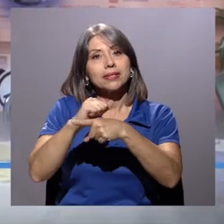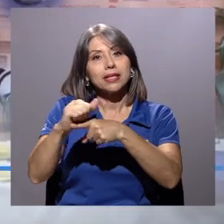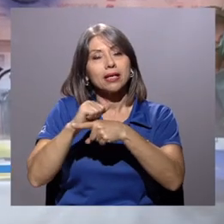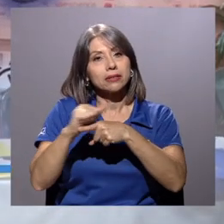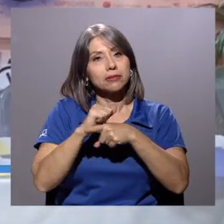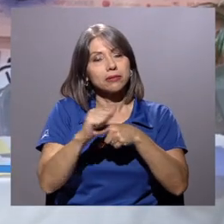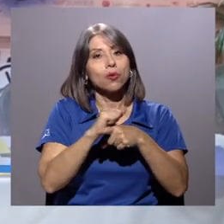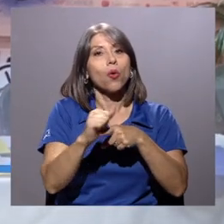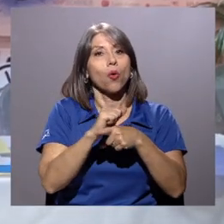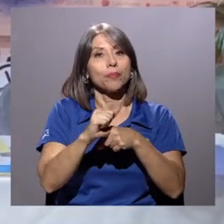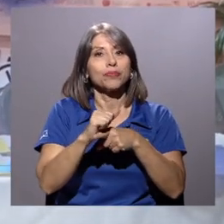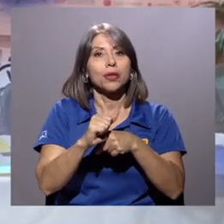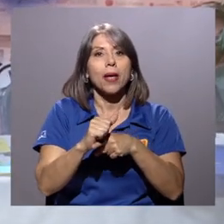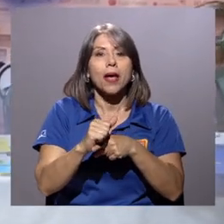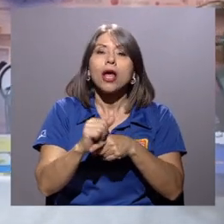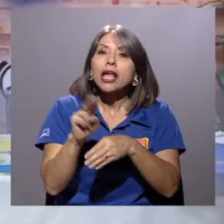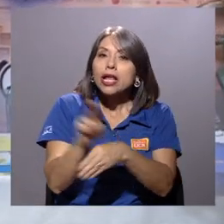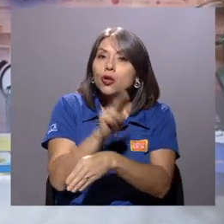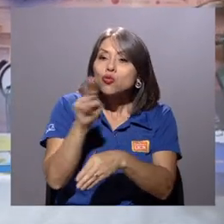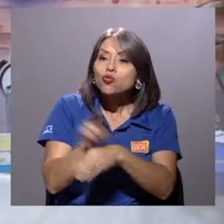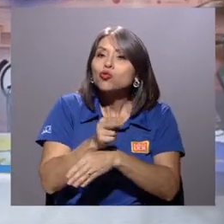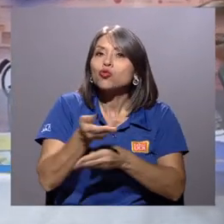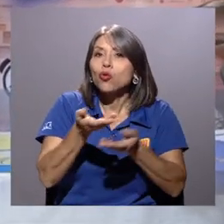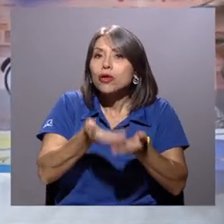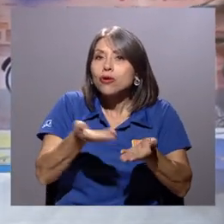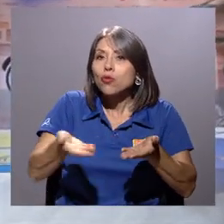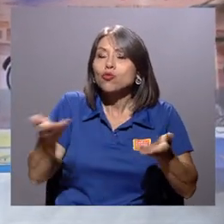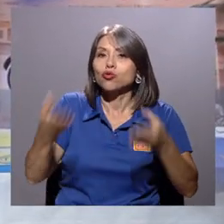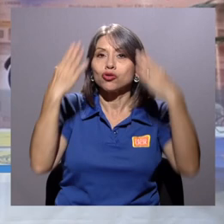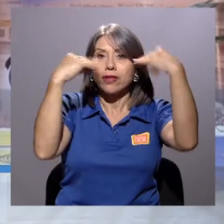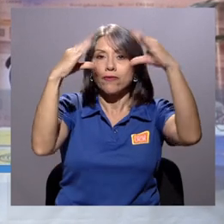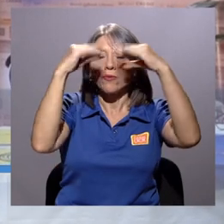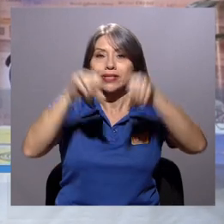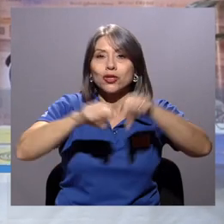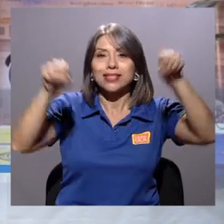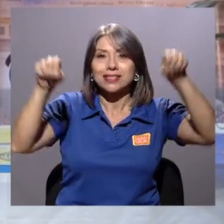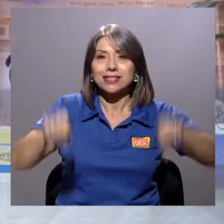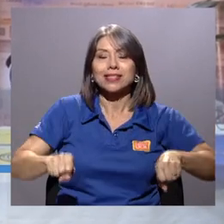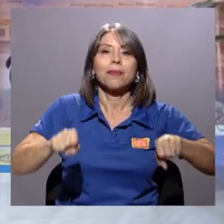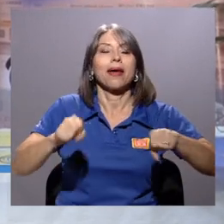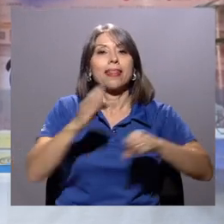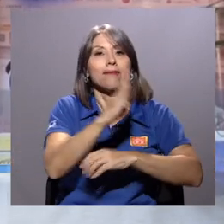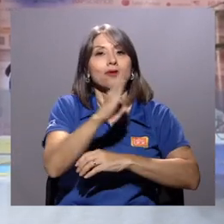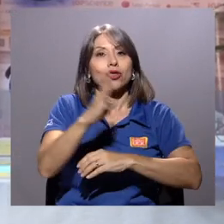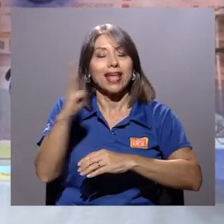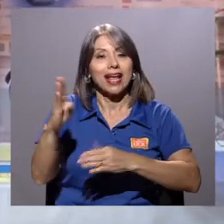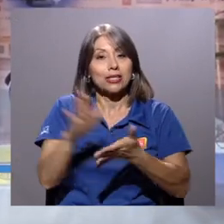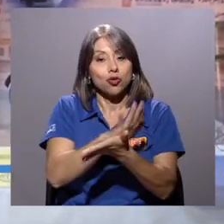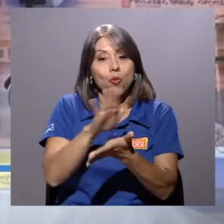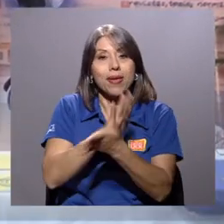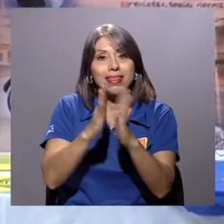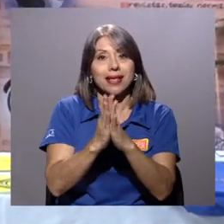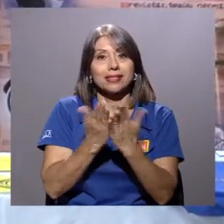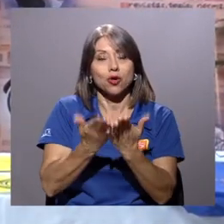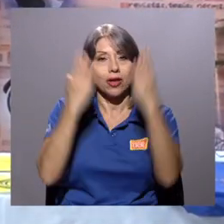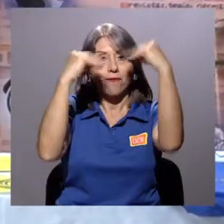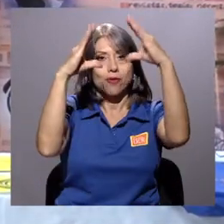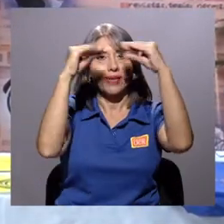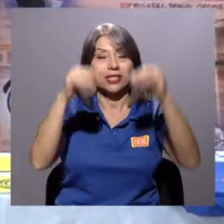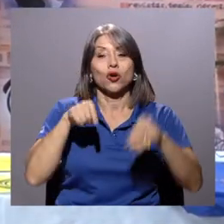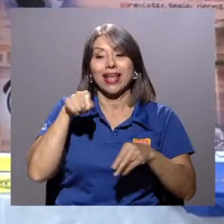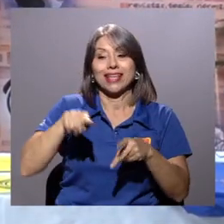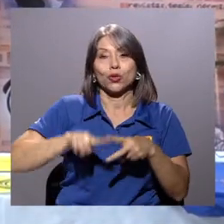capacitación en el uso de los recursos de información que ofrece el Sistema de Bibliotecas, Documentación e Información, nace